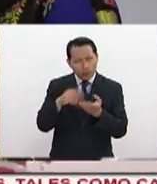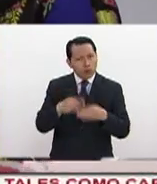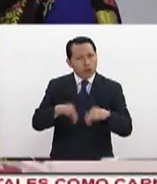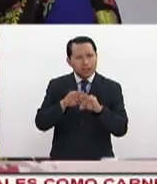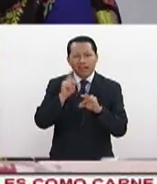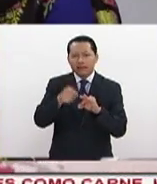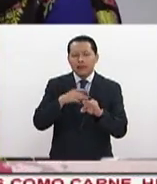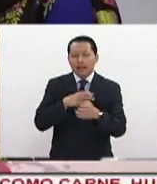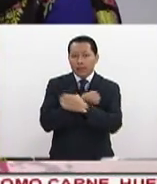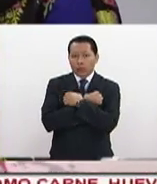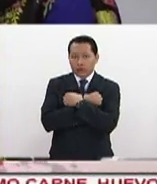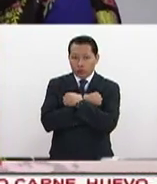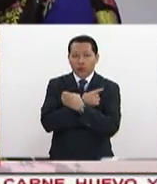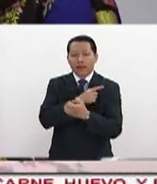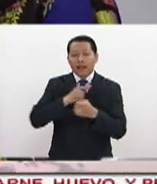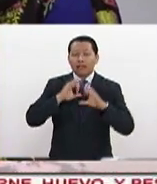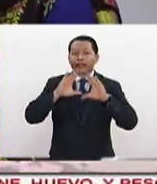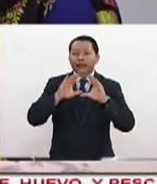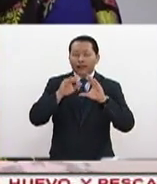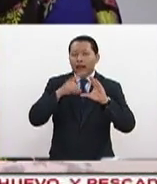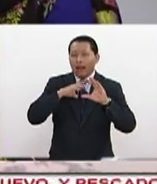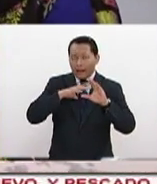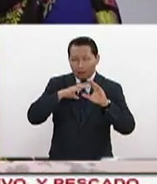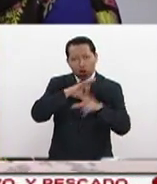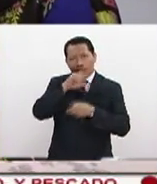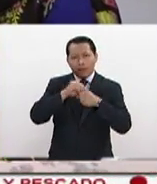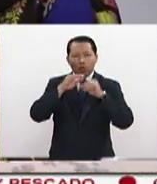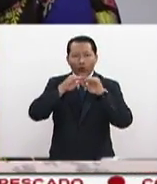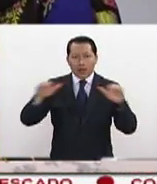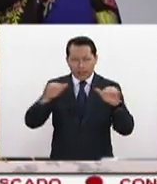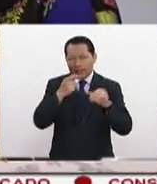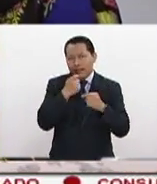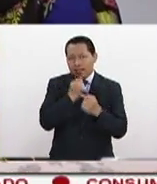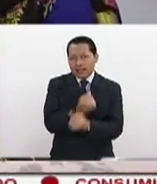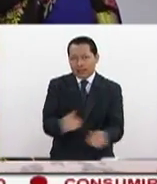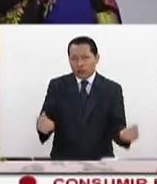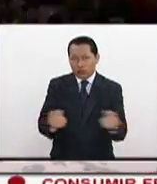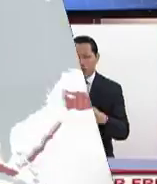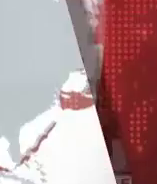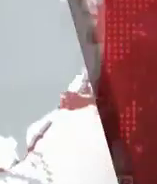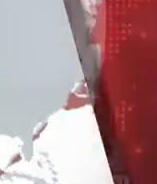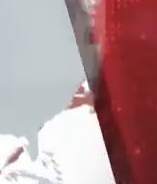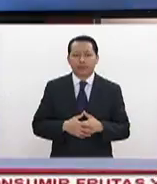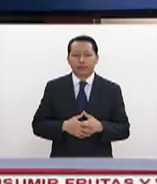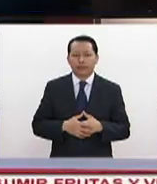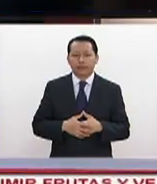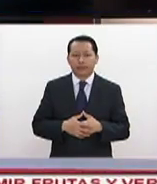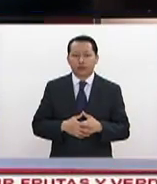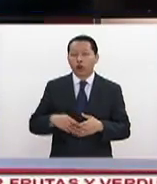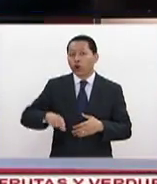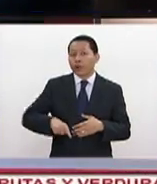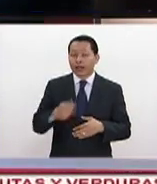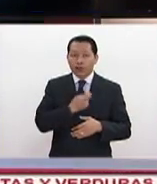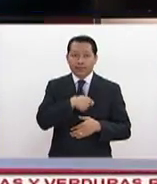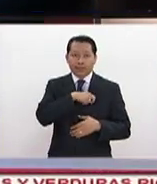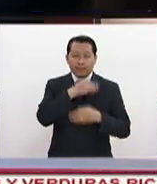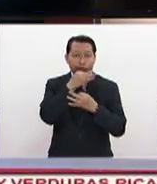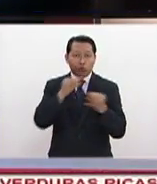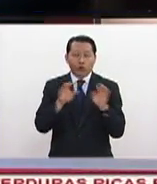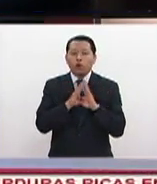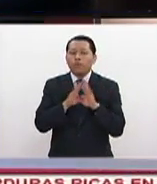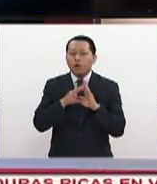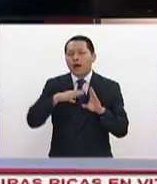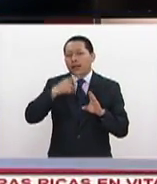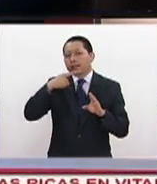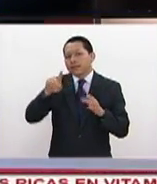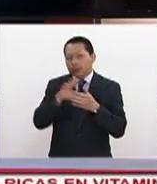importante que nuestra educación transmita el mensaje de igualdad a cada niño. El gobierno de España anunció que va a apelar